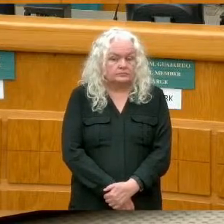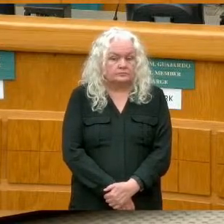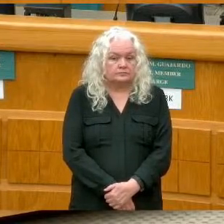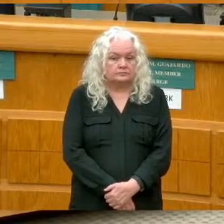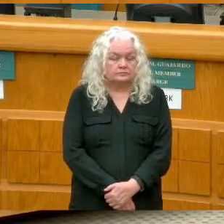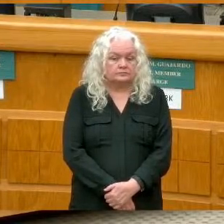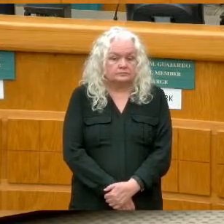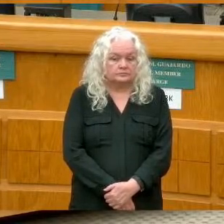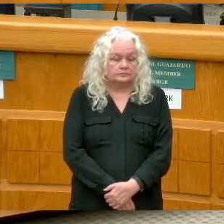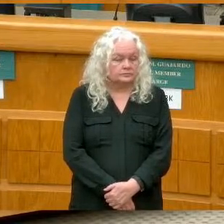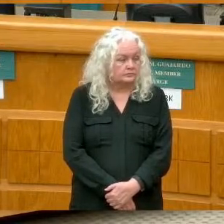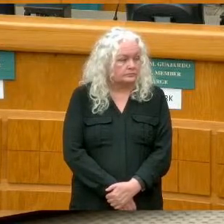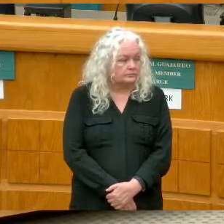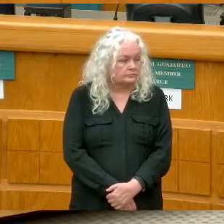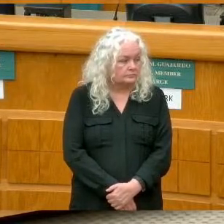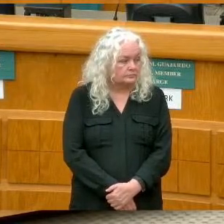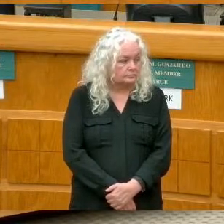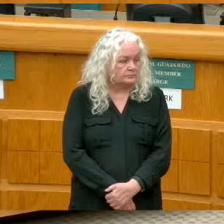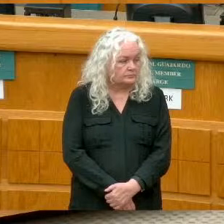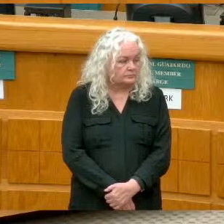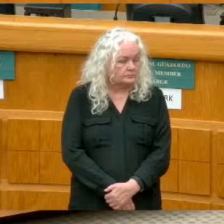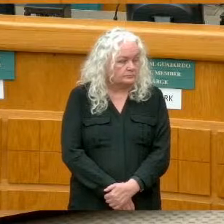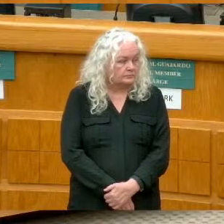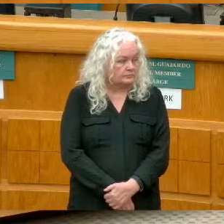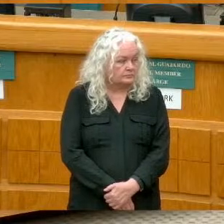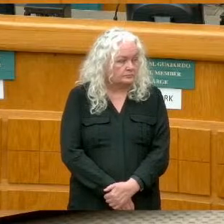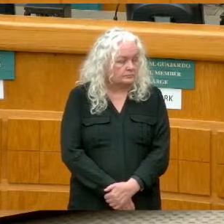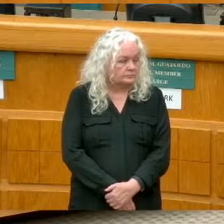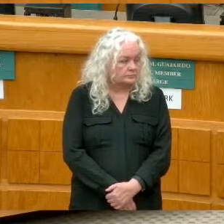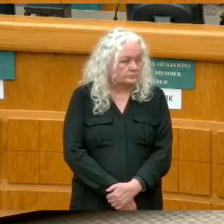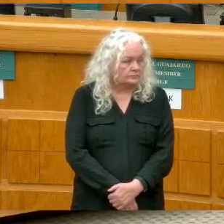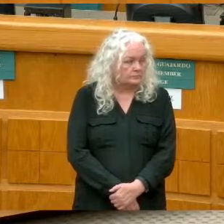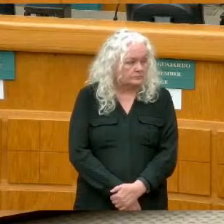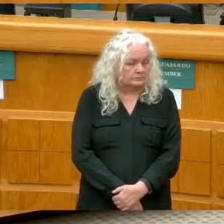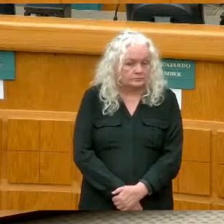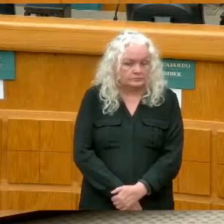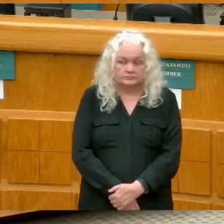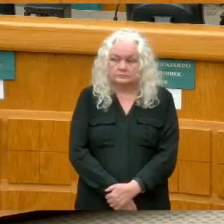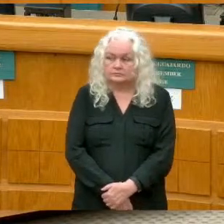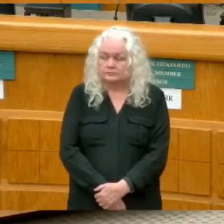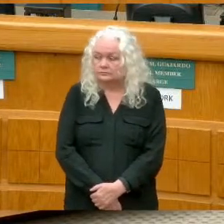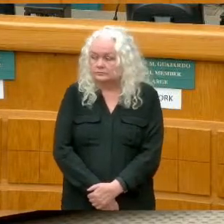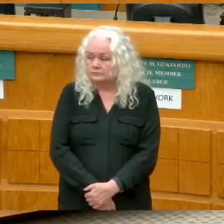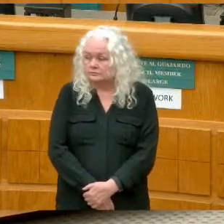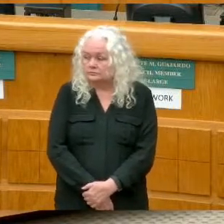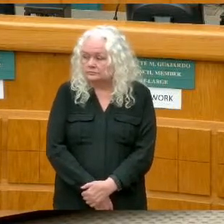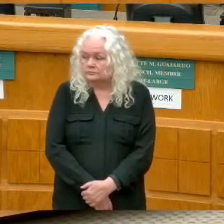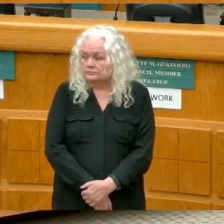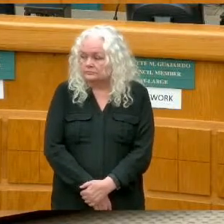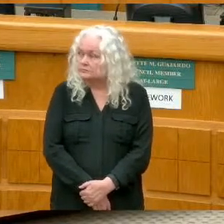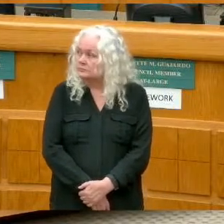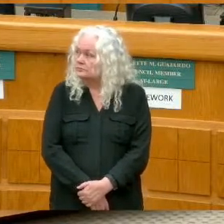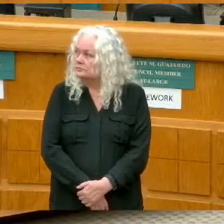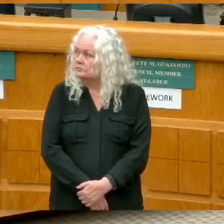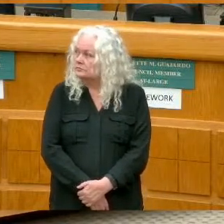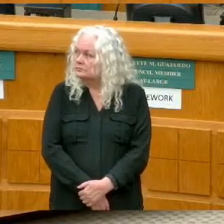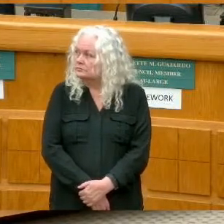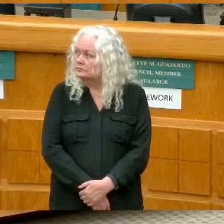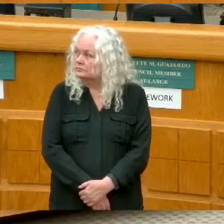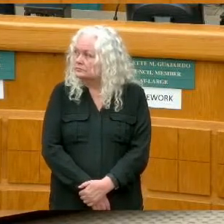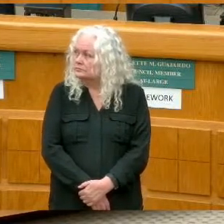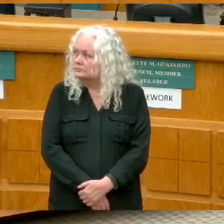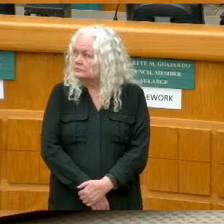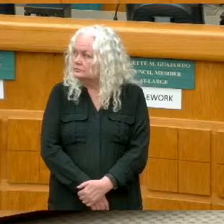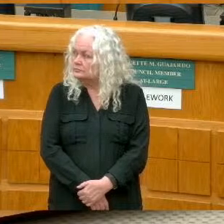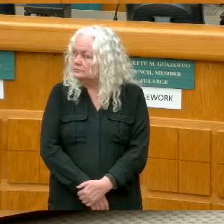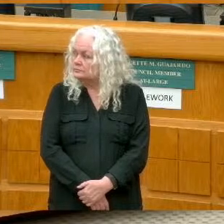de semana feriado, muchas personas posiblemente van a acudir a la playa durante este fin de semana, pero recuerde, el virus es altamente contagioso aún en